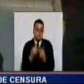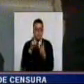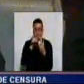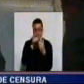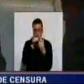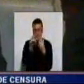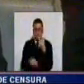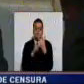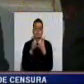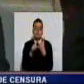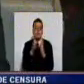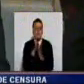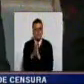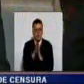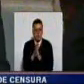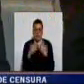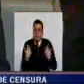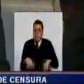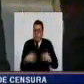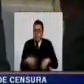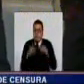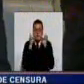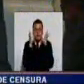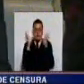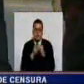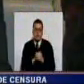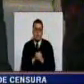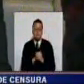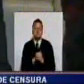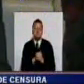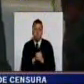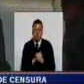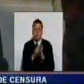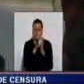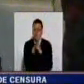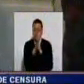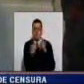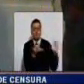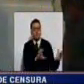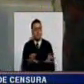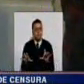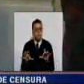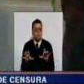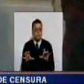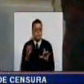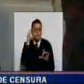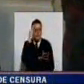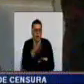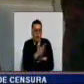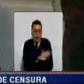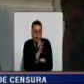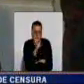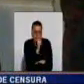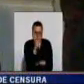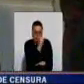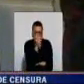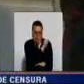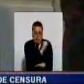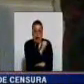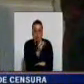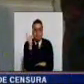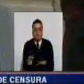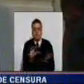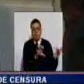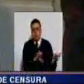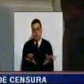de unos indicios graves, pero estoy estableciendo hechos porque los indicios se relacionan con los hechos. Los indicios son